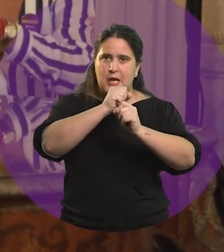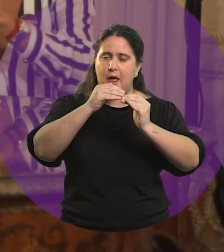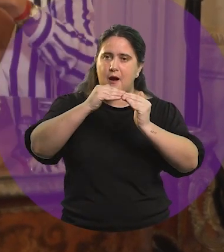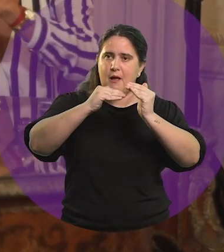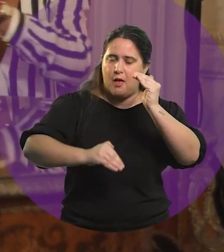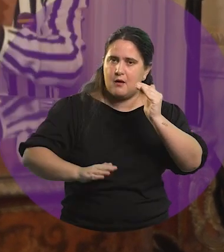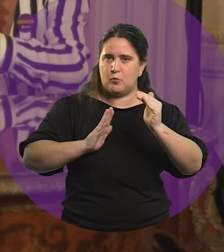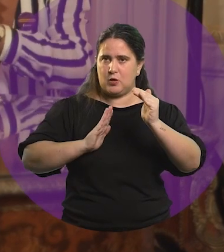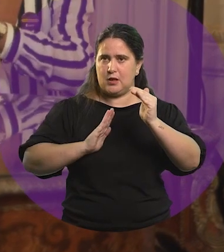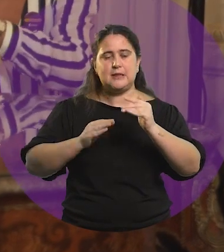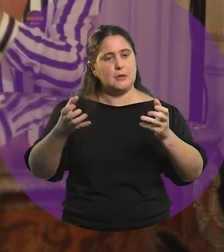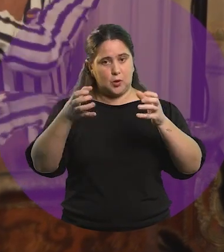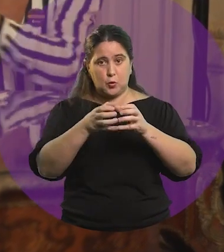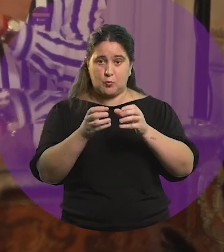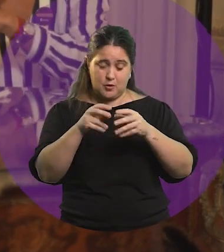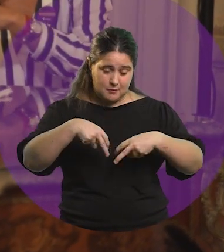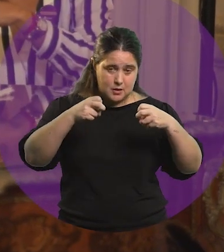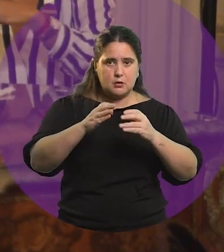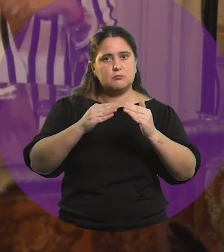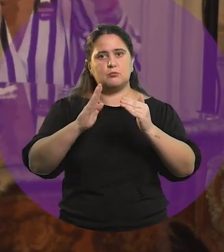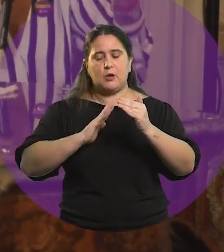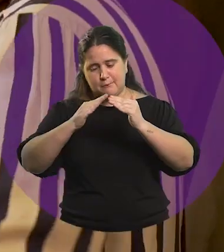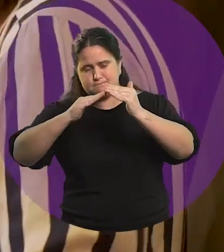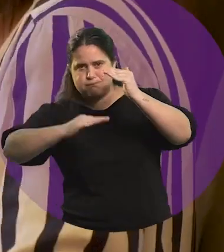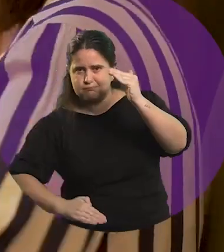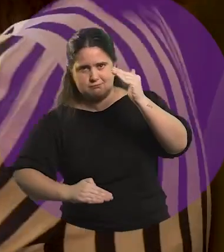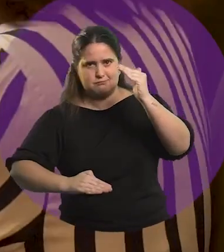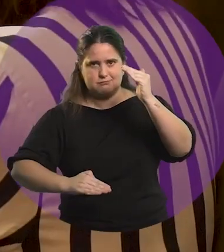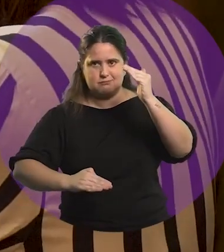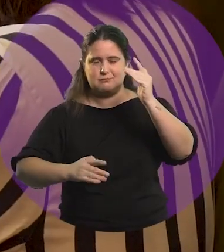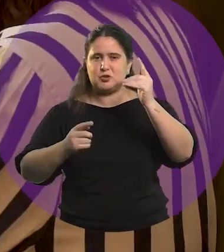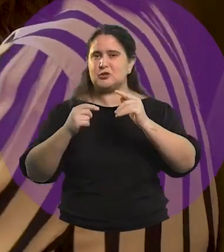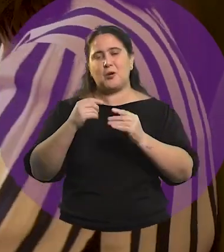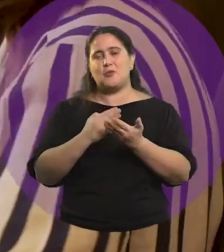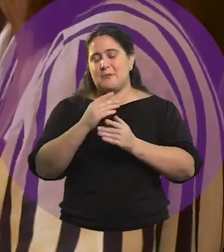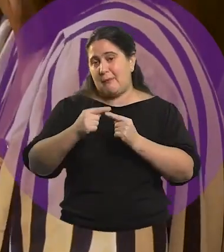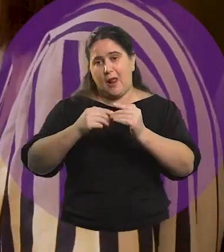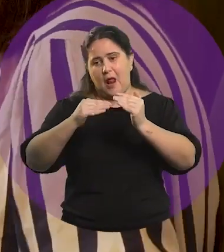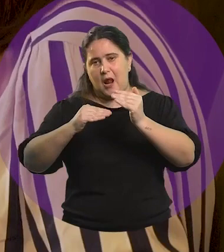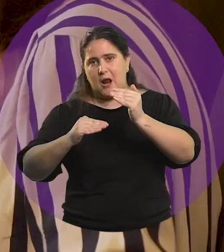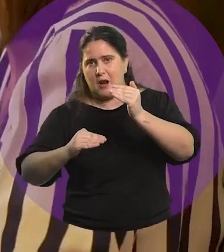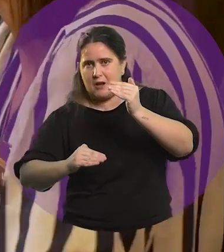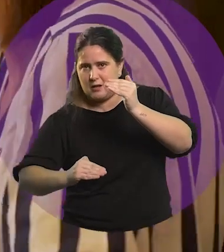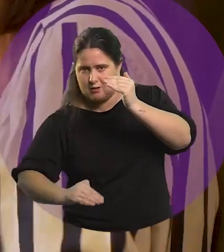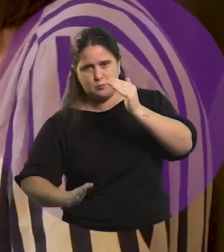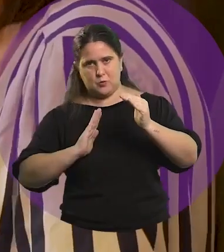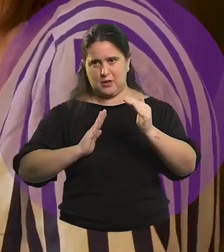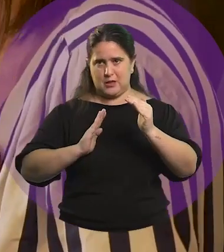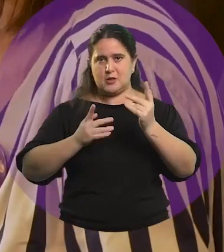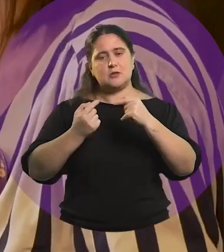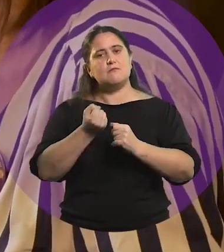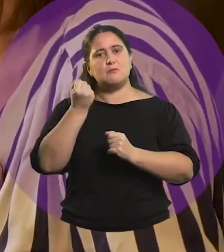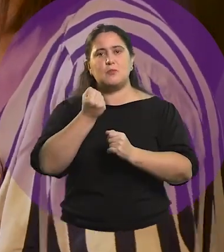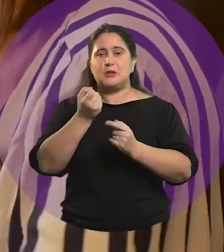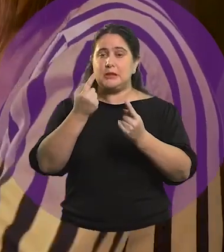sigue bajando, y luego en los equipos de investigación. Simplemente para reforzar ese dato que me parece, y ya lo digo, Guillermo, que sé que estás trabajando en eso, que es importante